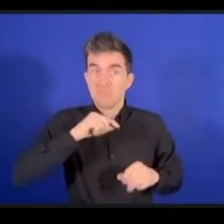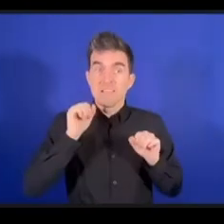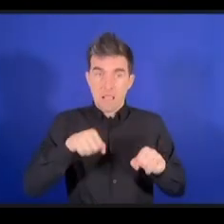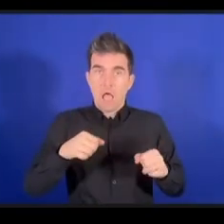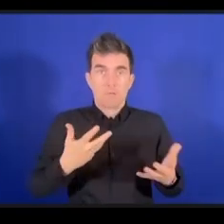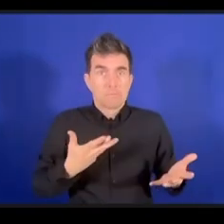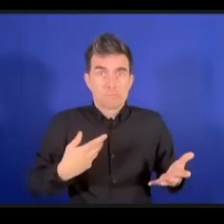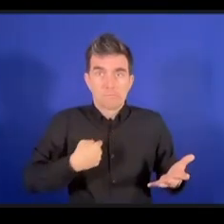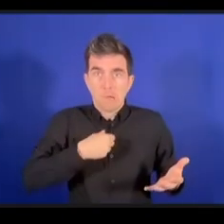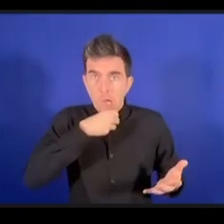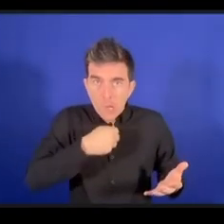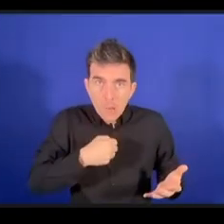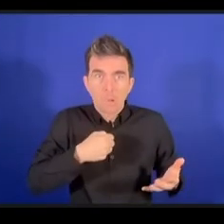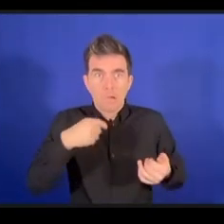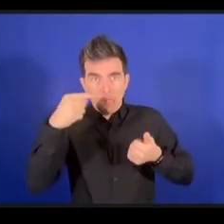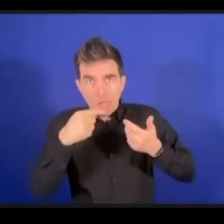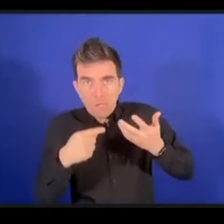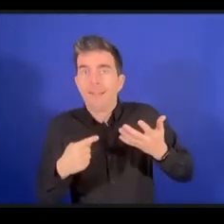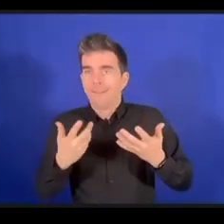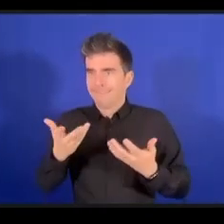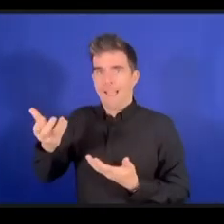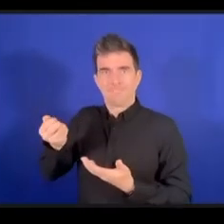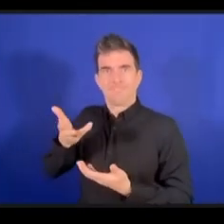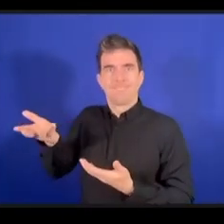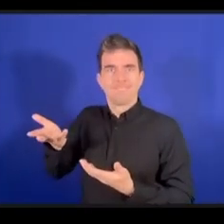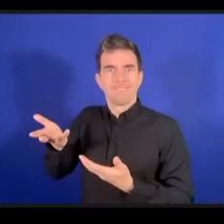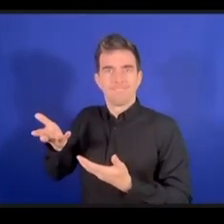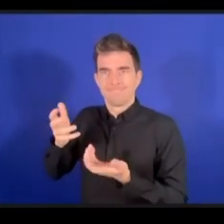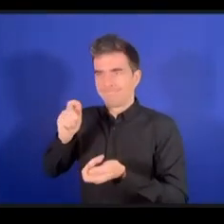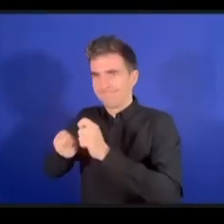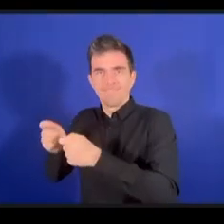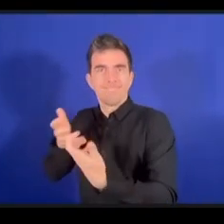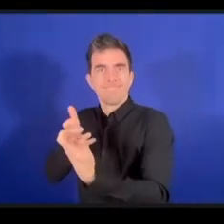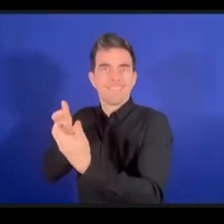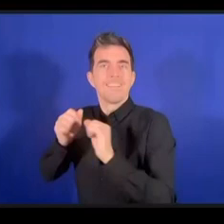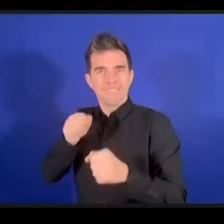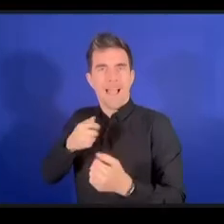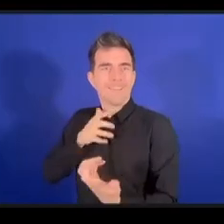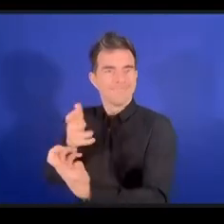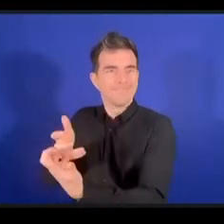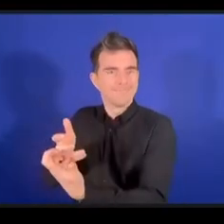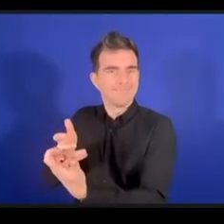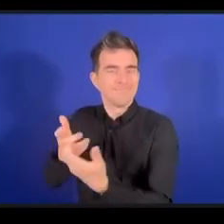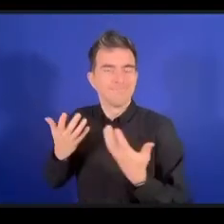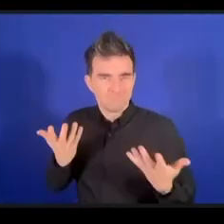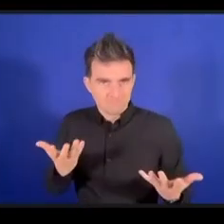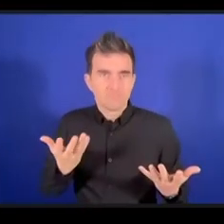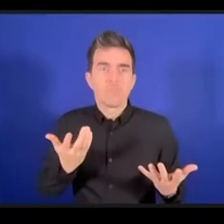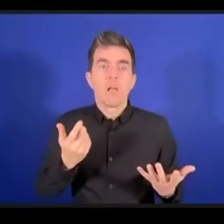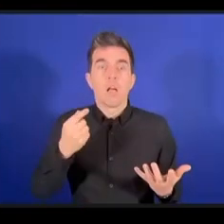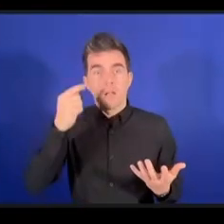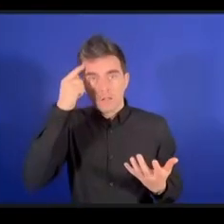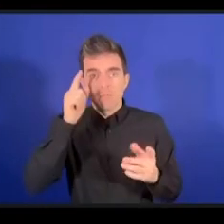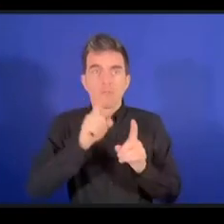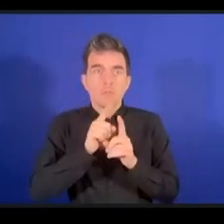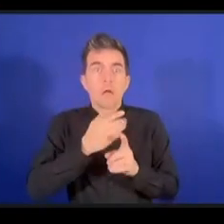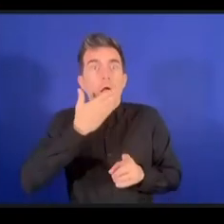ahora antes de que ocurran las cosas y nos lamentemos porque es demasiado tarde Gracias